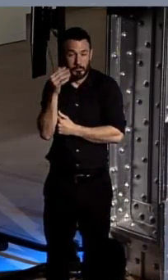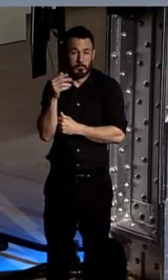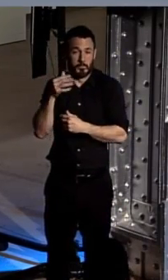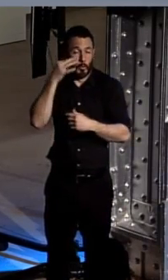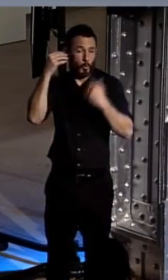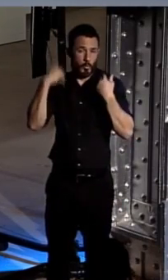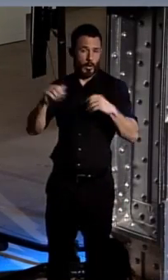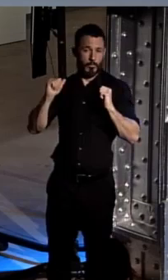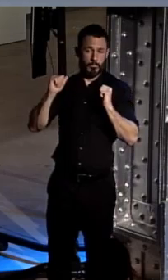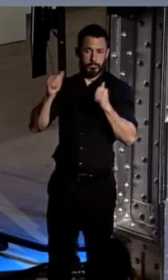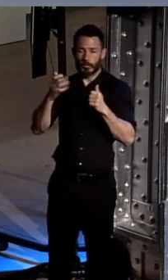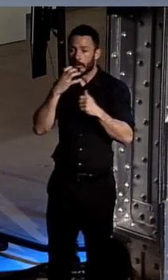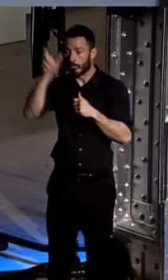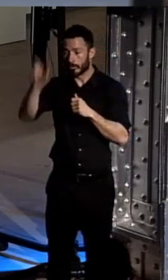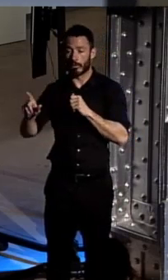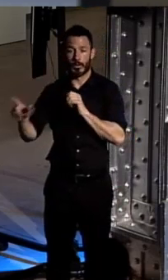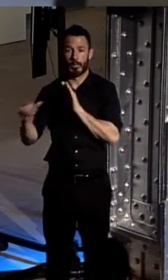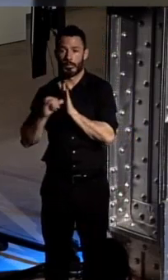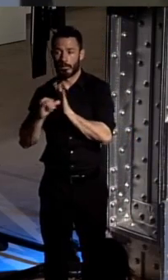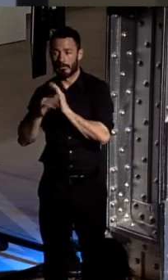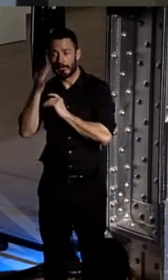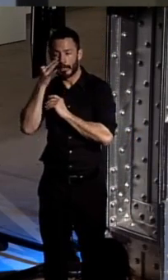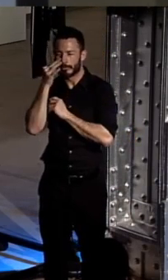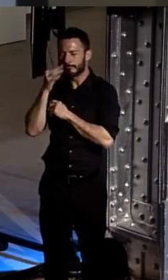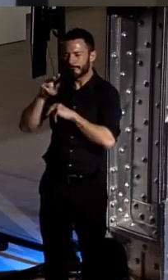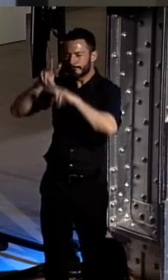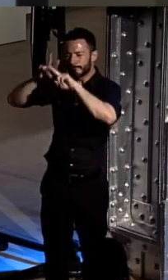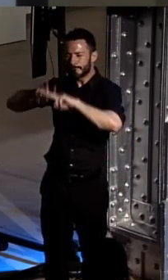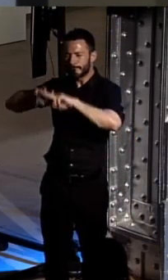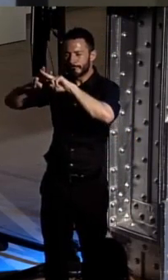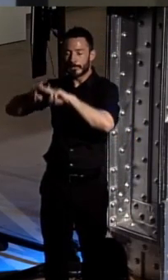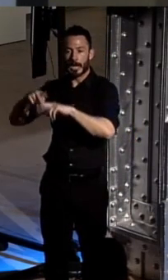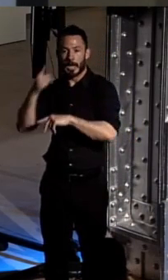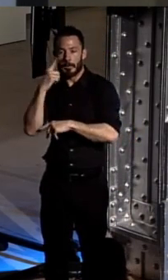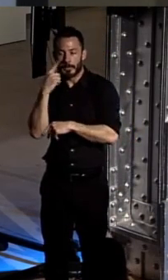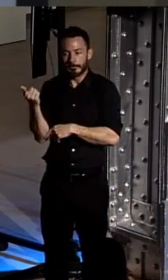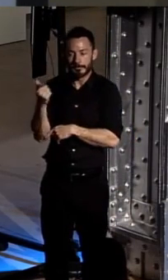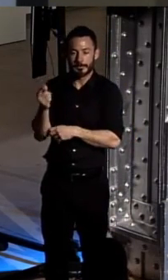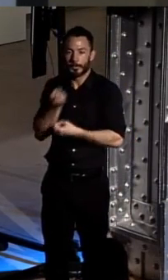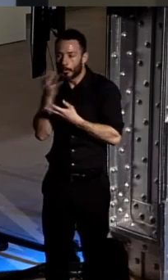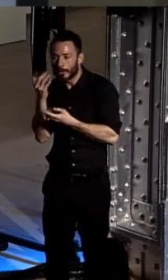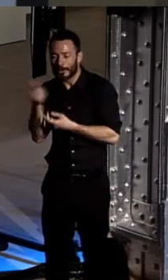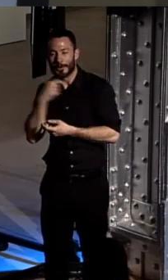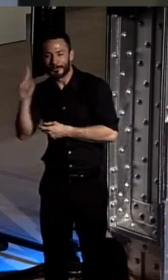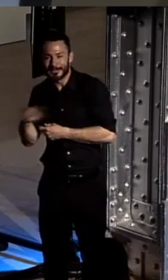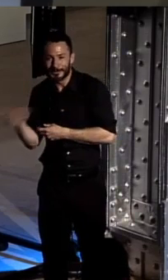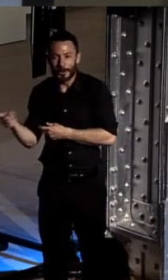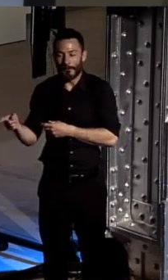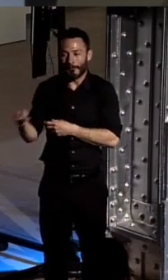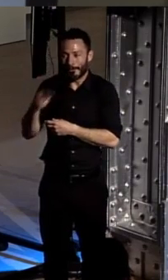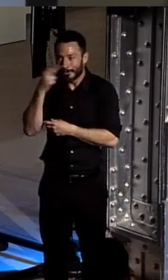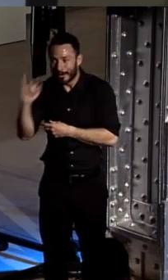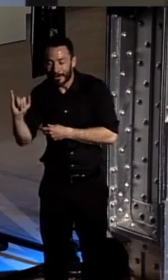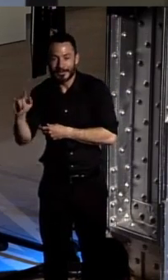siempre, uno cuando se junta con una persona, lo primero que está haciendo es leer la mente del otro. Le gusta lo que le digo, le interesa, está bien,